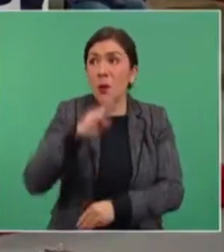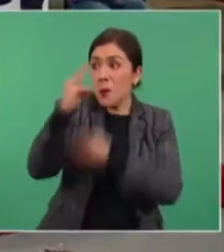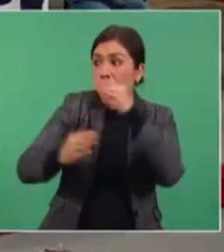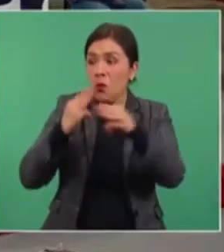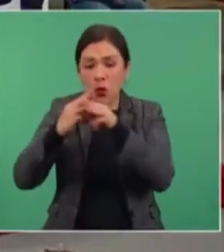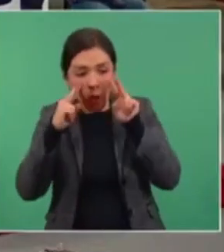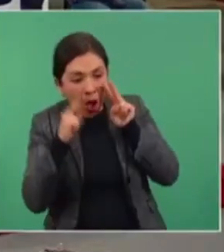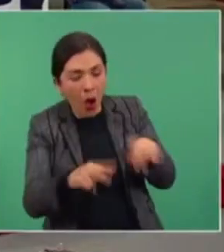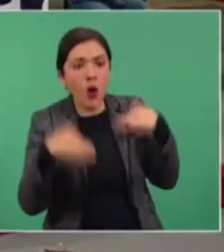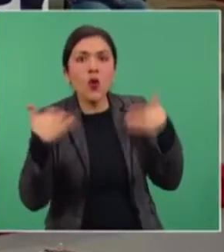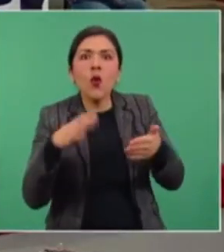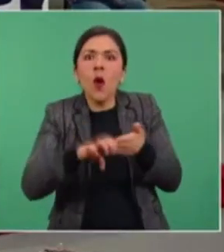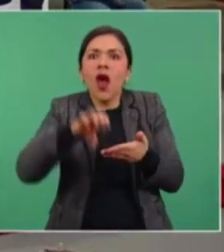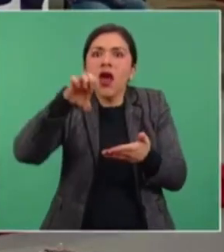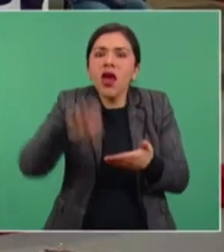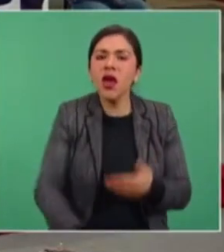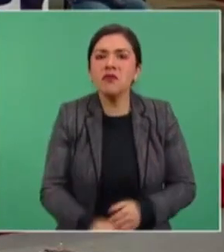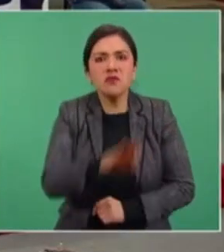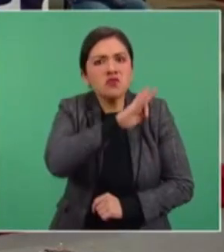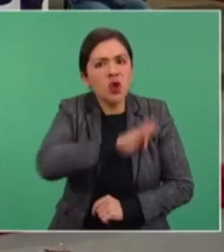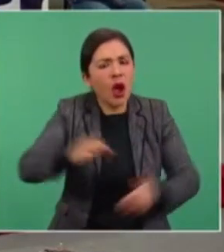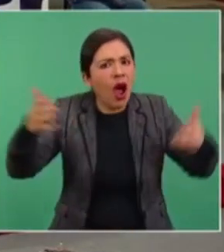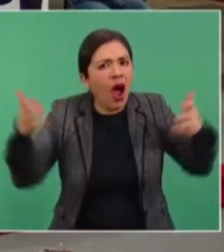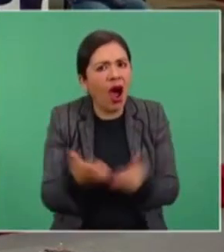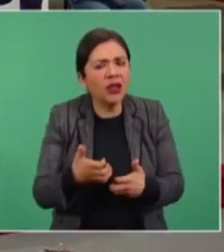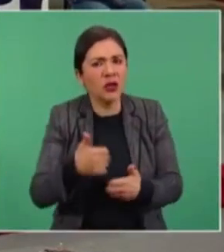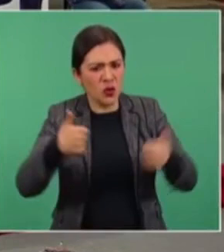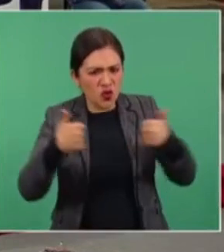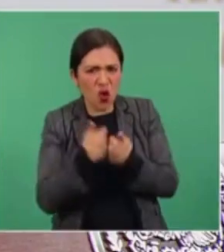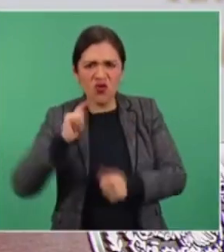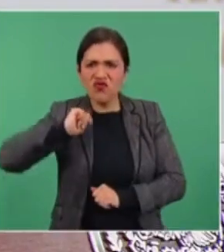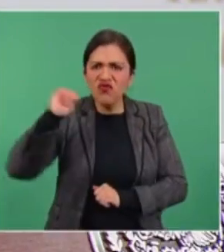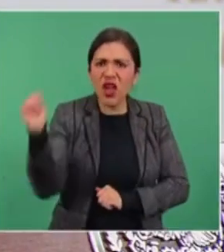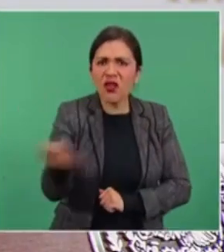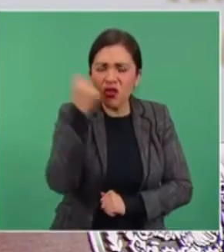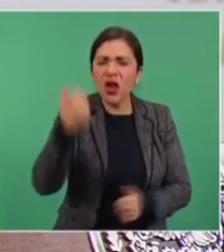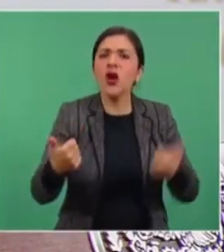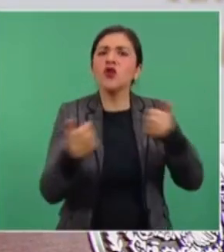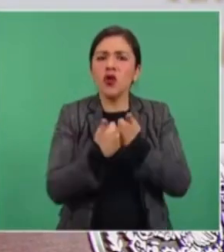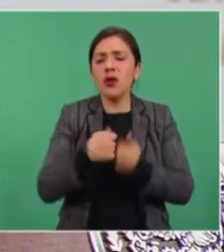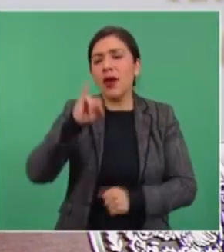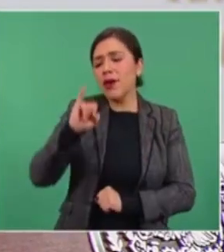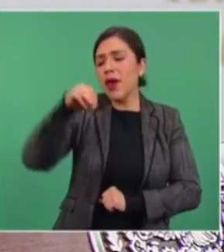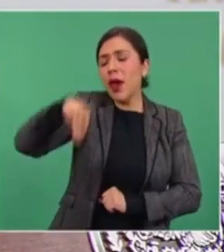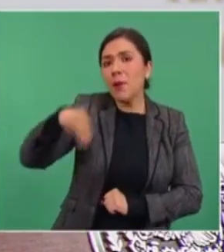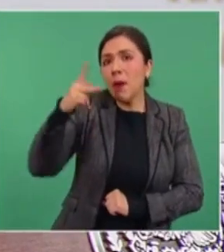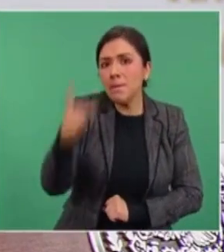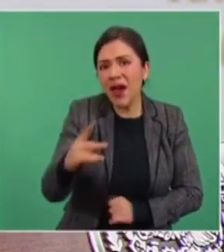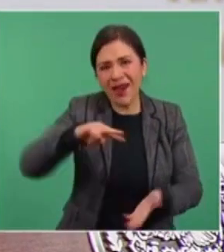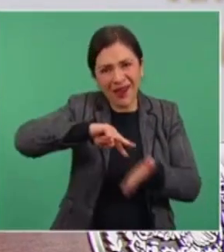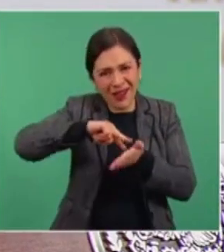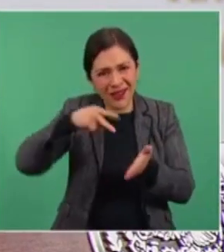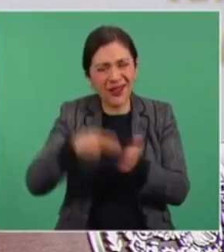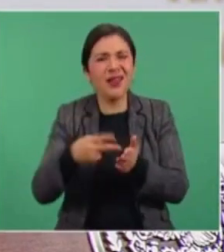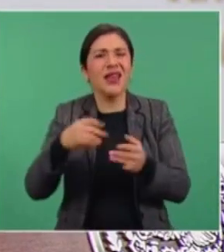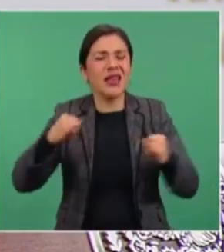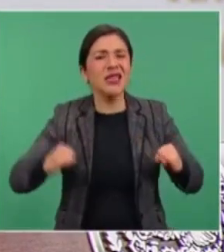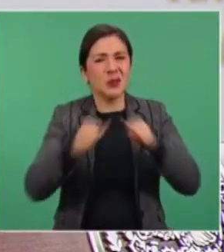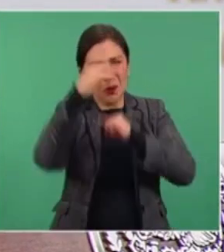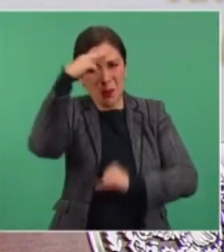incluso en desarrollo tecnológico, el Instituto Mexicano del Petróleo. Pues todo